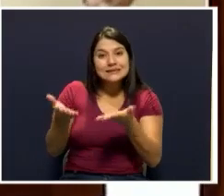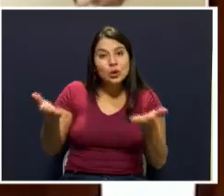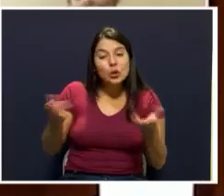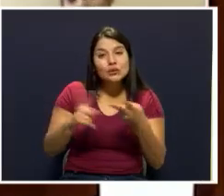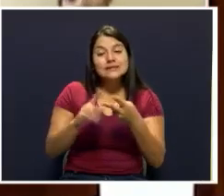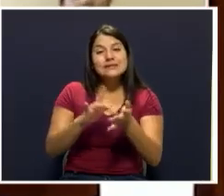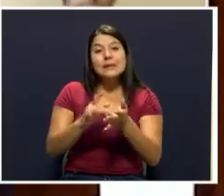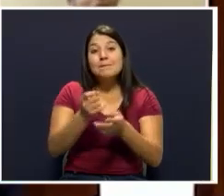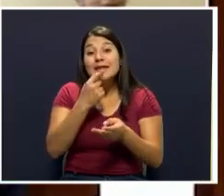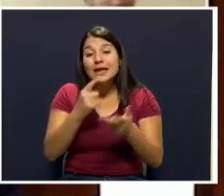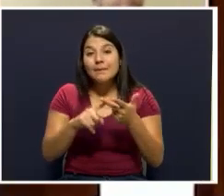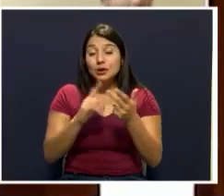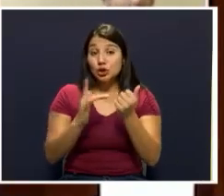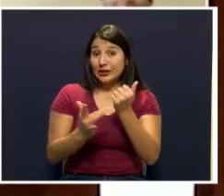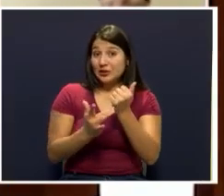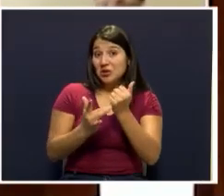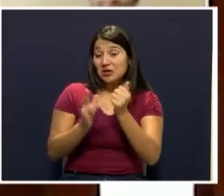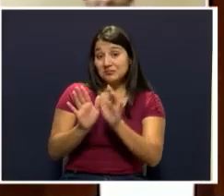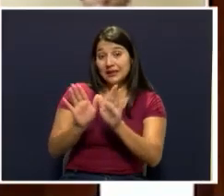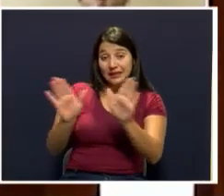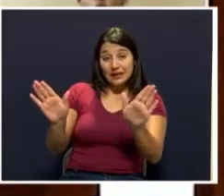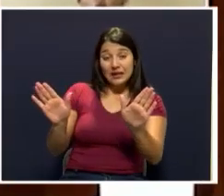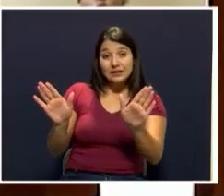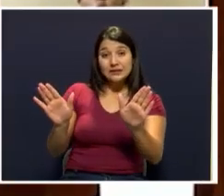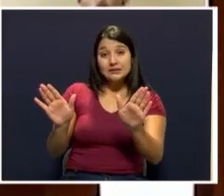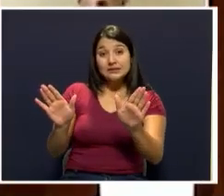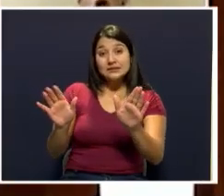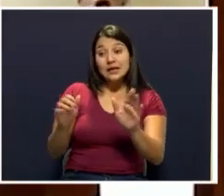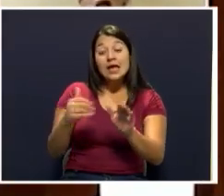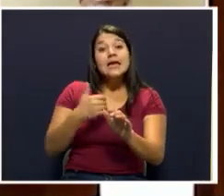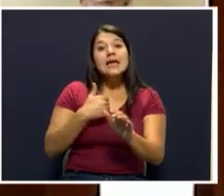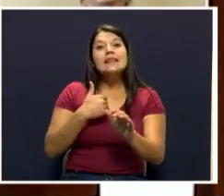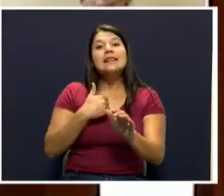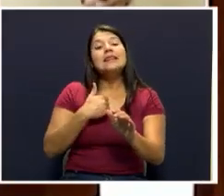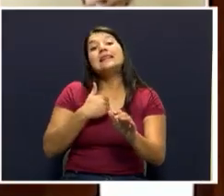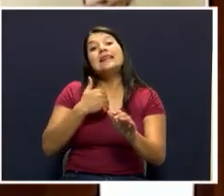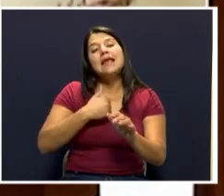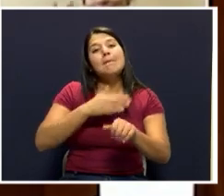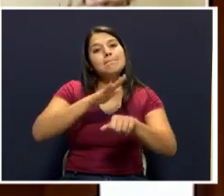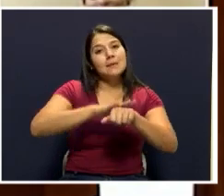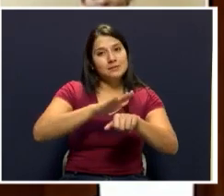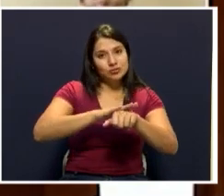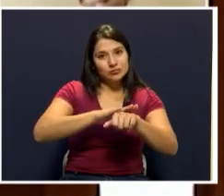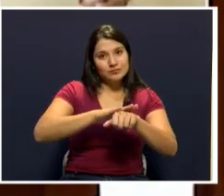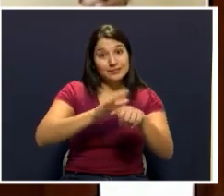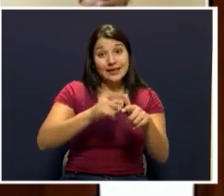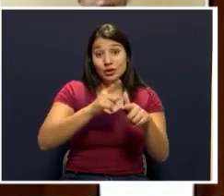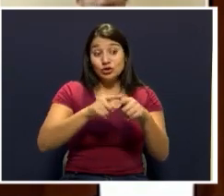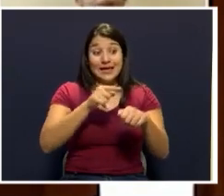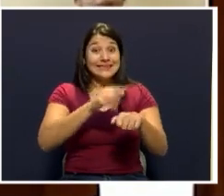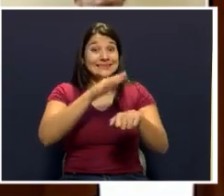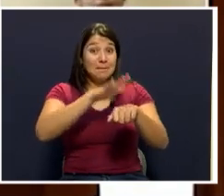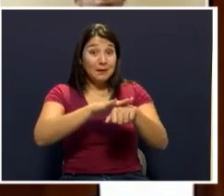medicamentos, tecnologías en general, que tienen una patente, y esa patente está no liberada,